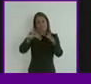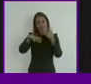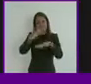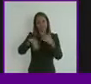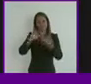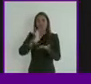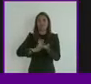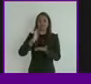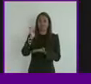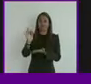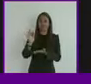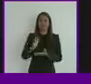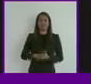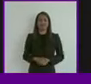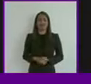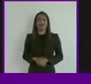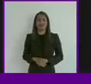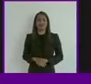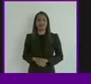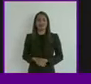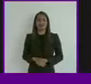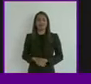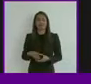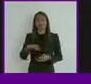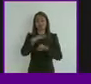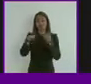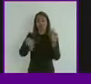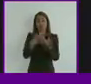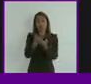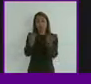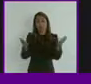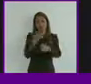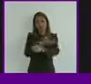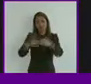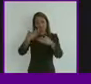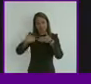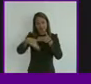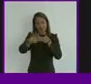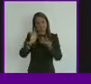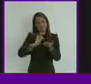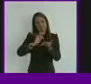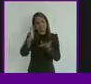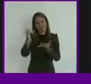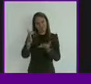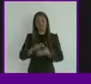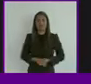señas mexicana y pues que tengan todos una excelente tarde. Muchas gracias.